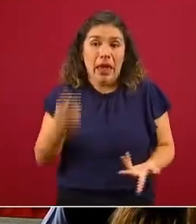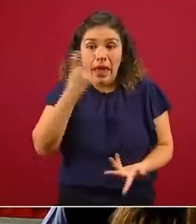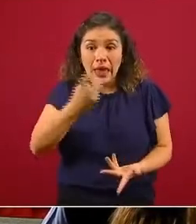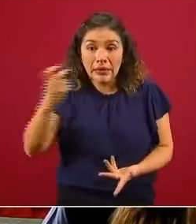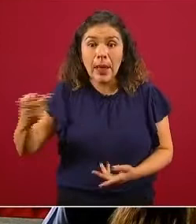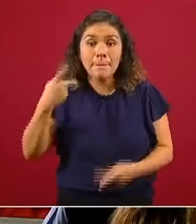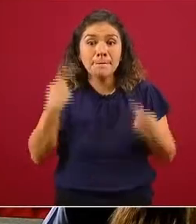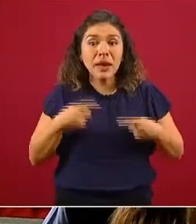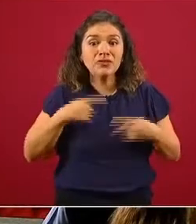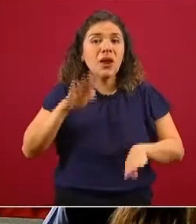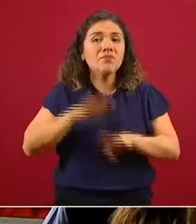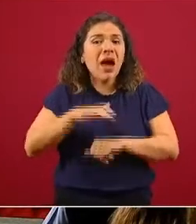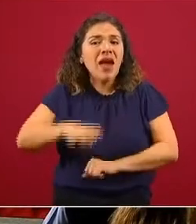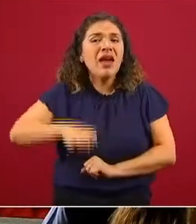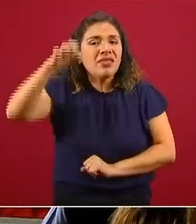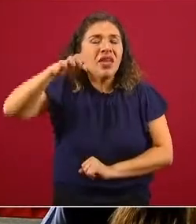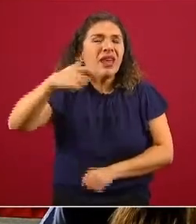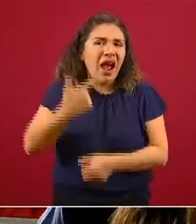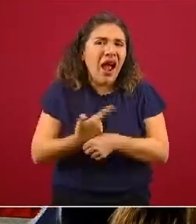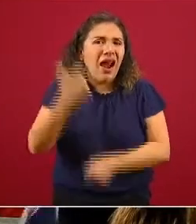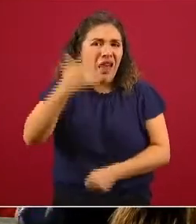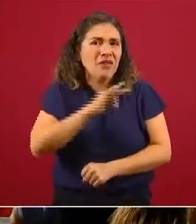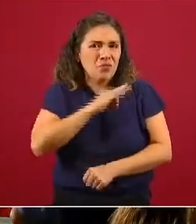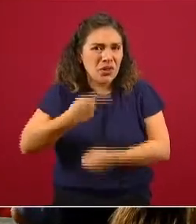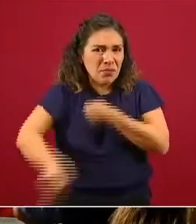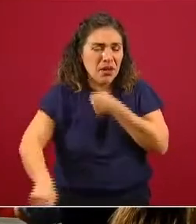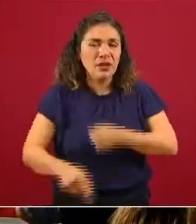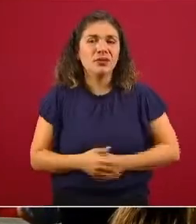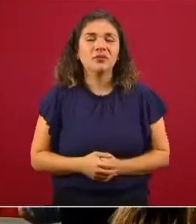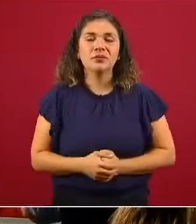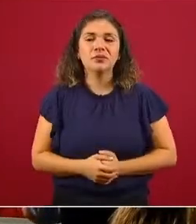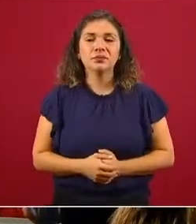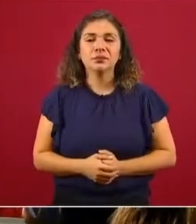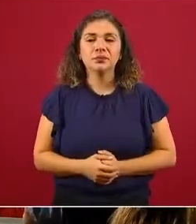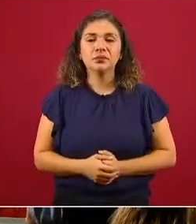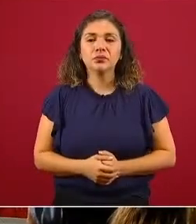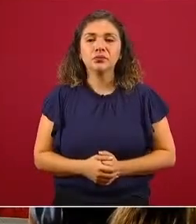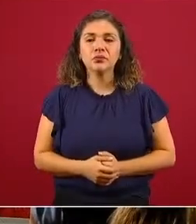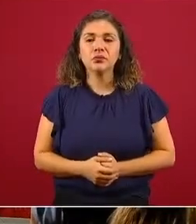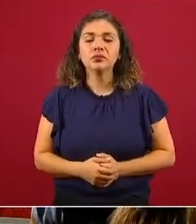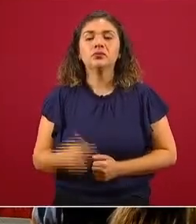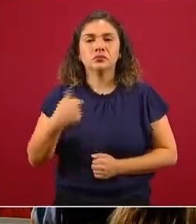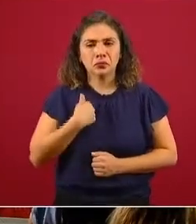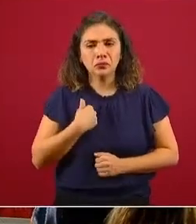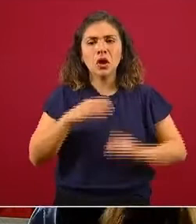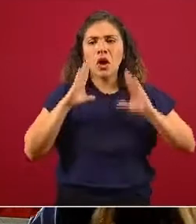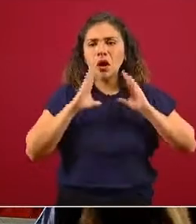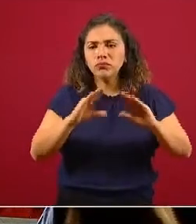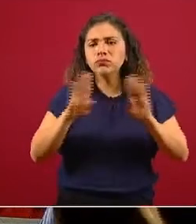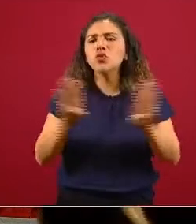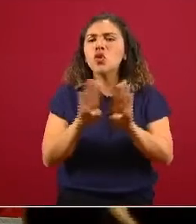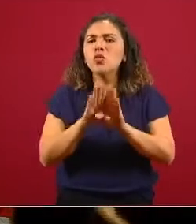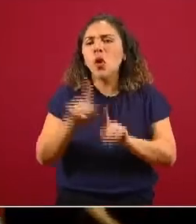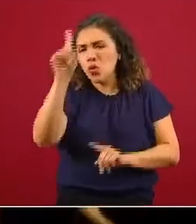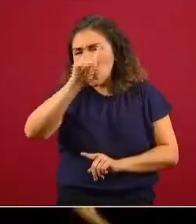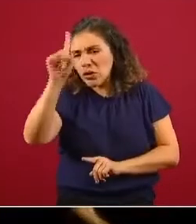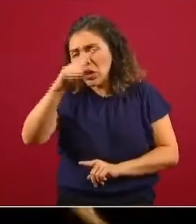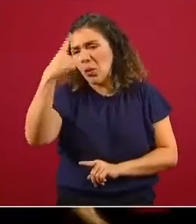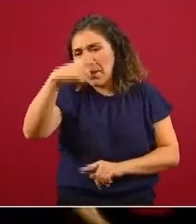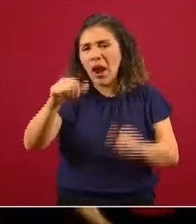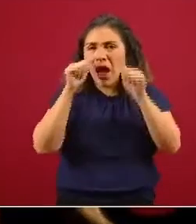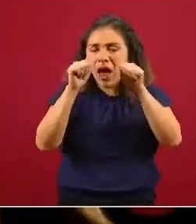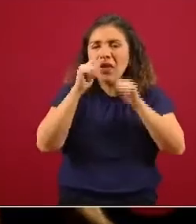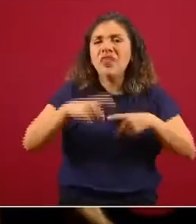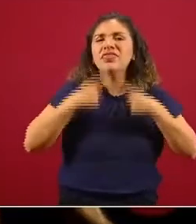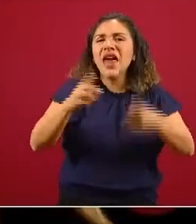Son el grupo etario de mayor riesgo. Hemos hecho asesorías de resurtimiento de receta, atenciones de